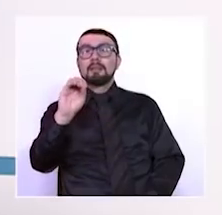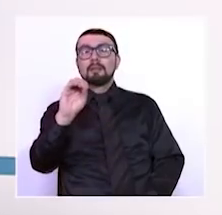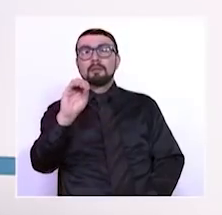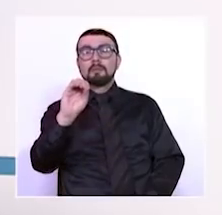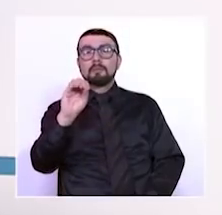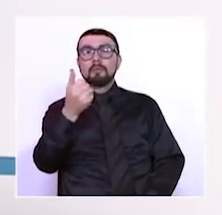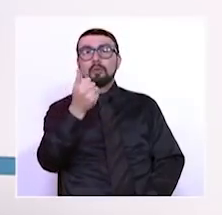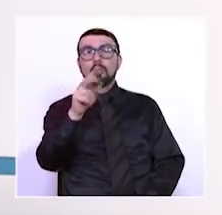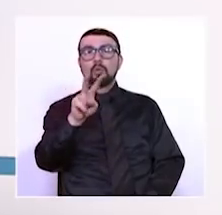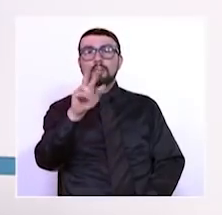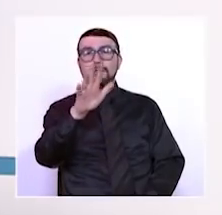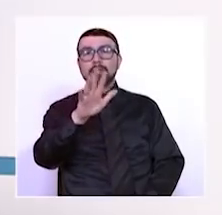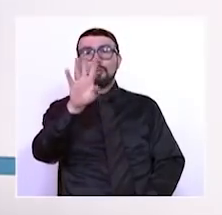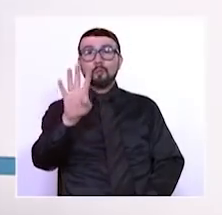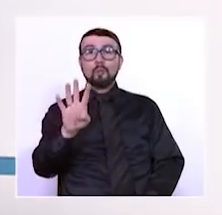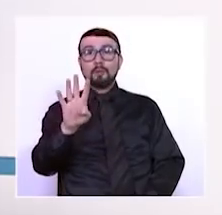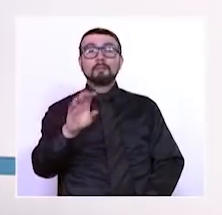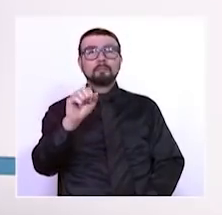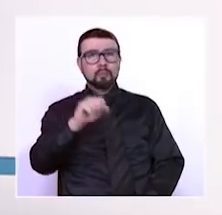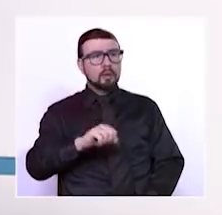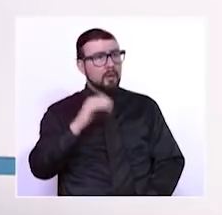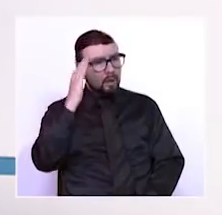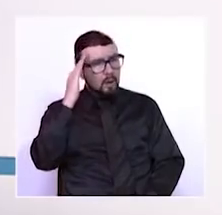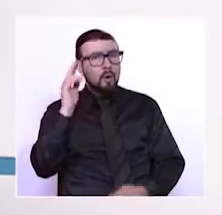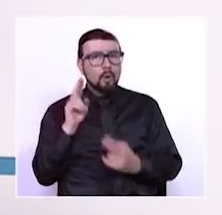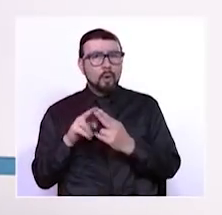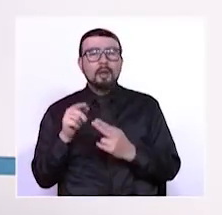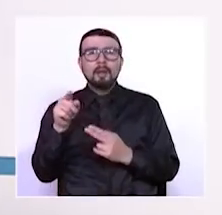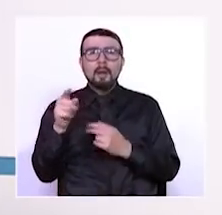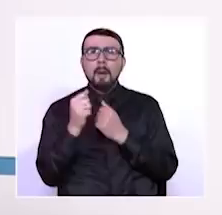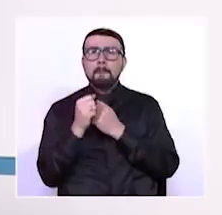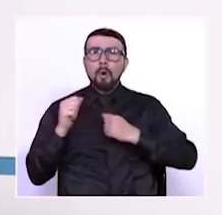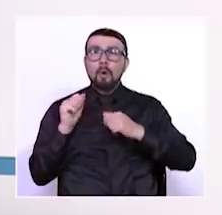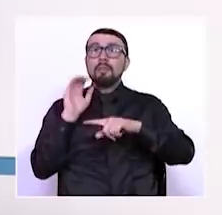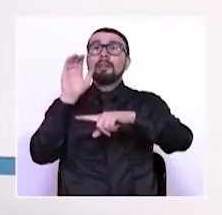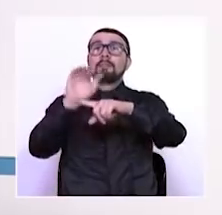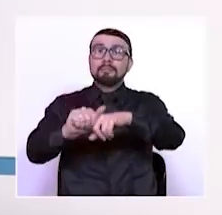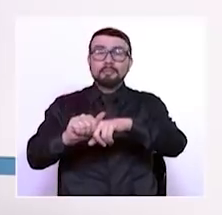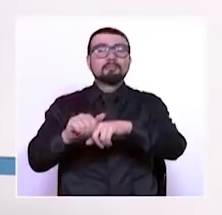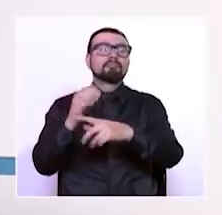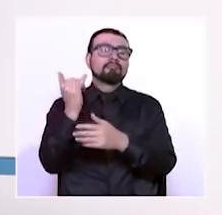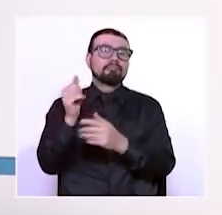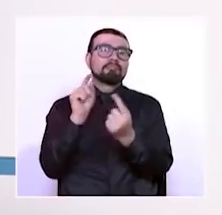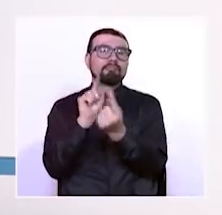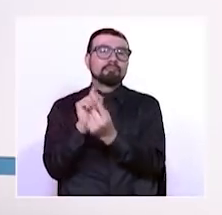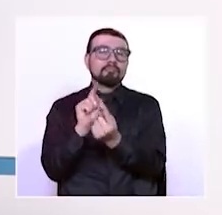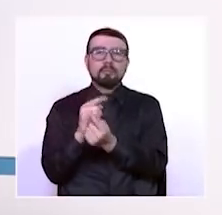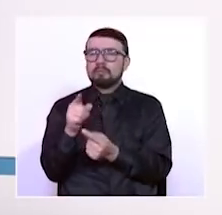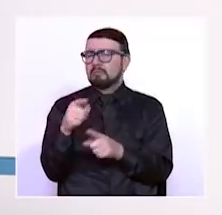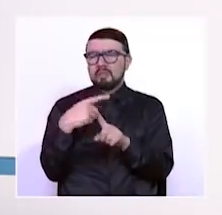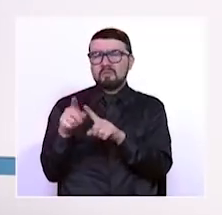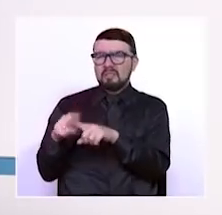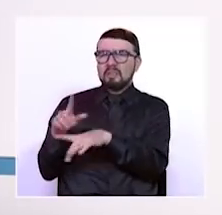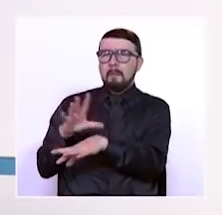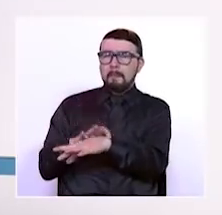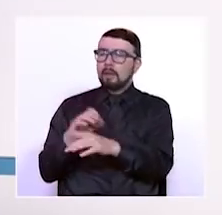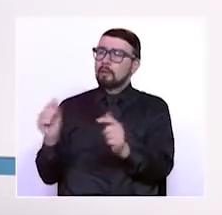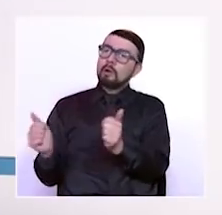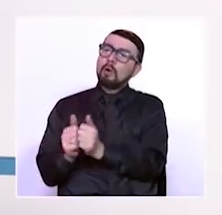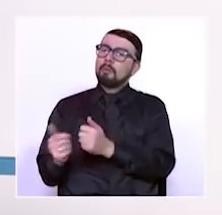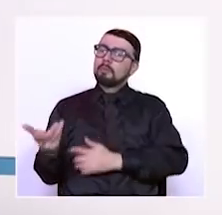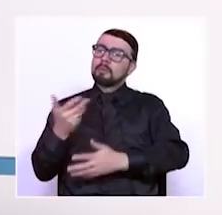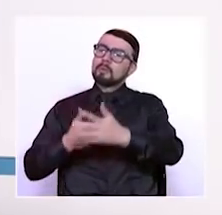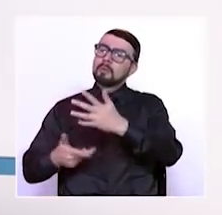310-500-1254 para que sepan las citas en Bogotá y en otras partes donde está el grupo de médicos haciendo ese